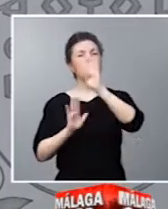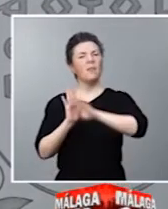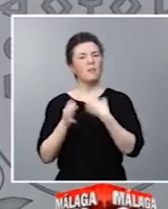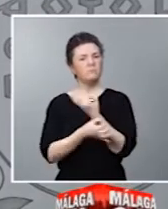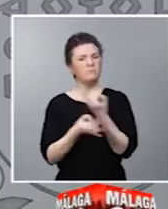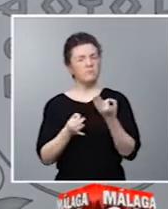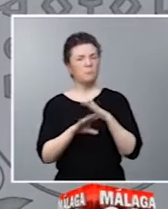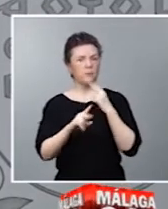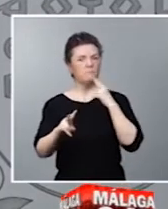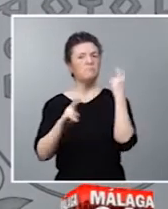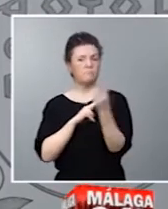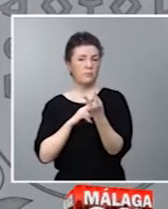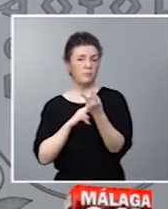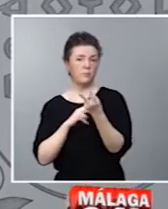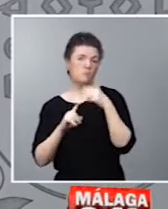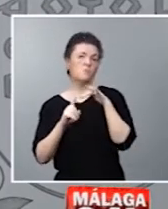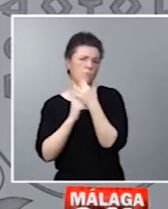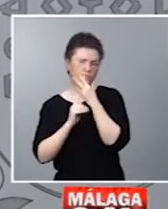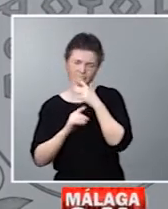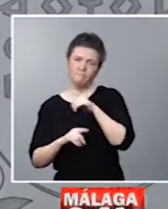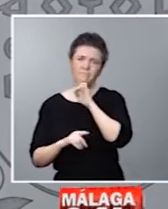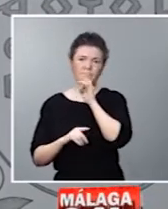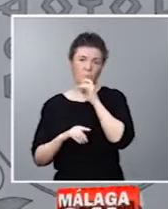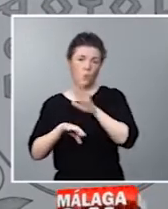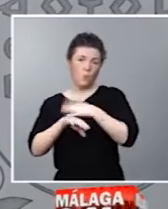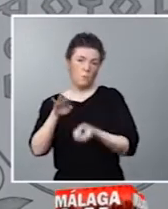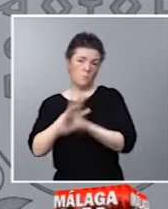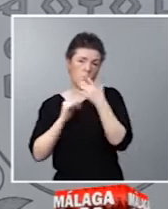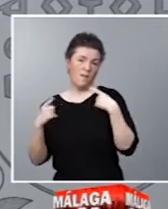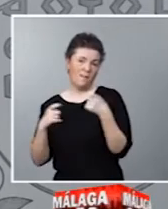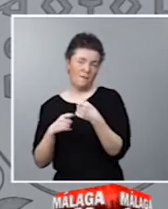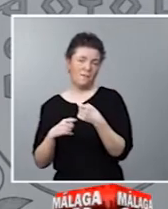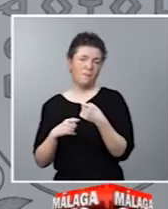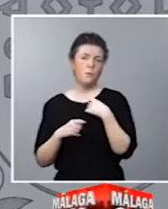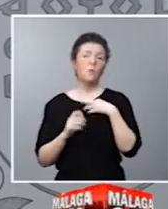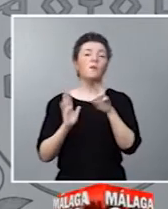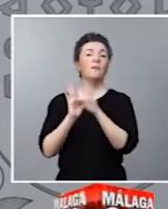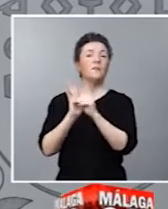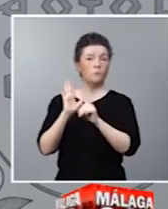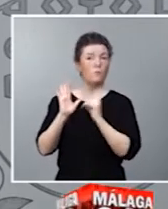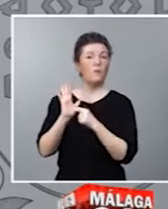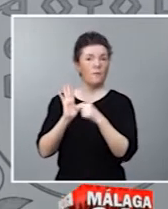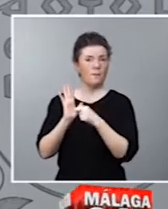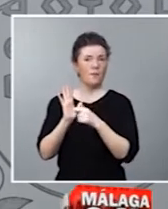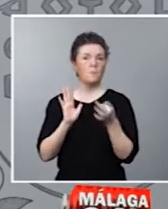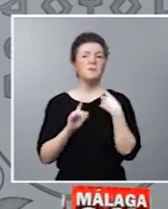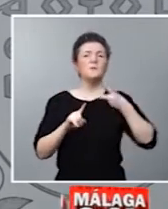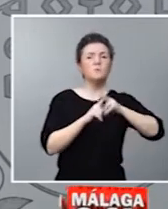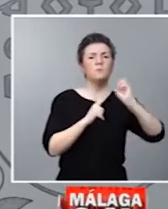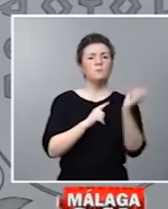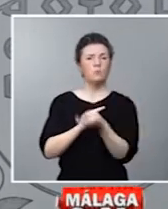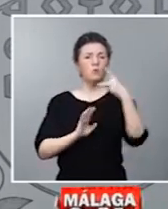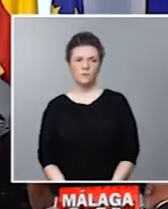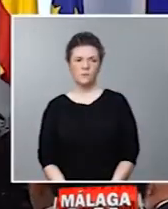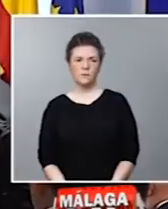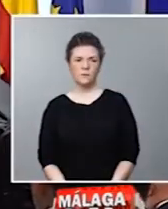respuesta a la compleja situación generada por la guerra mediante un real decreto ley y distintos instrumentos normativos y no